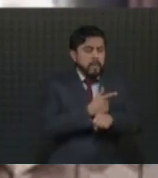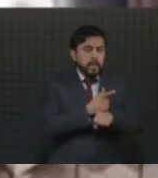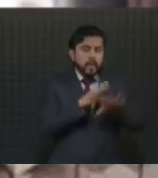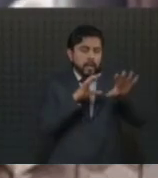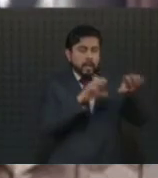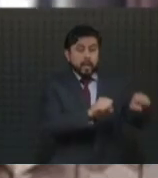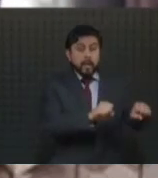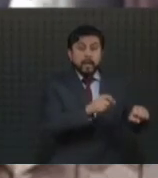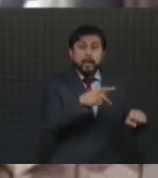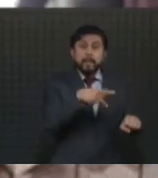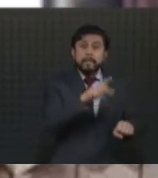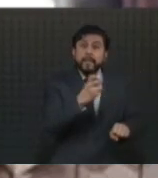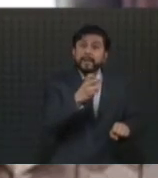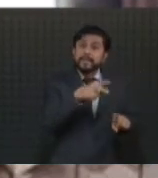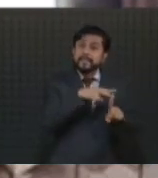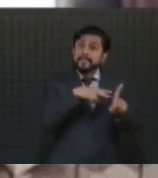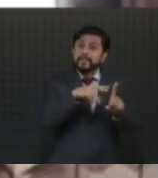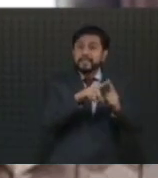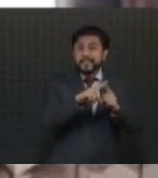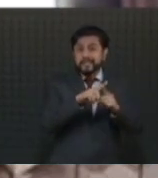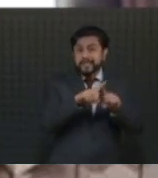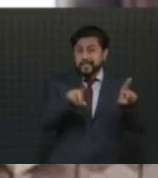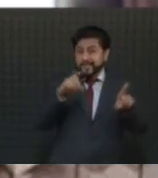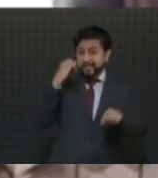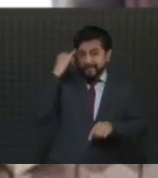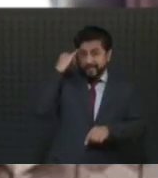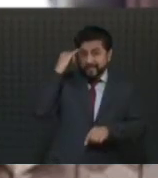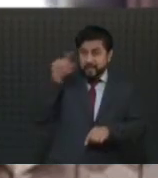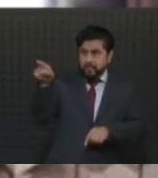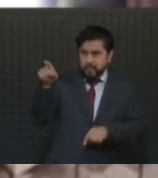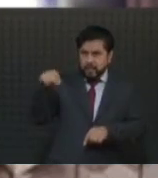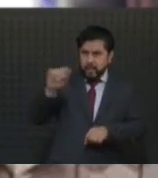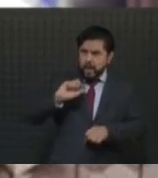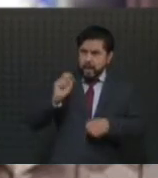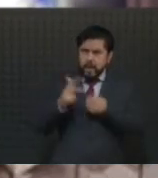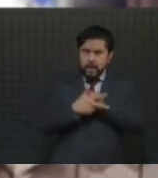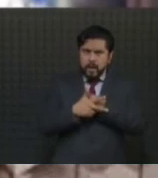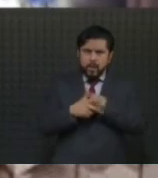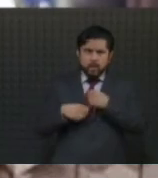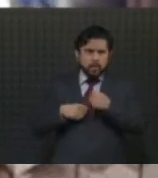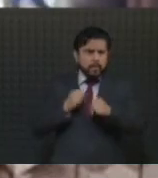Europa, porque en Europa pues descubrieron América, pero aquí ya había